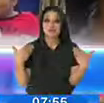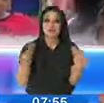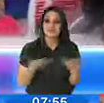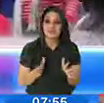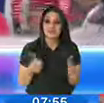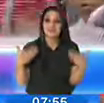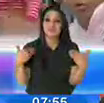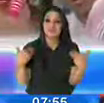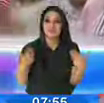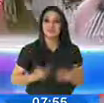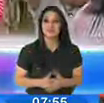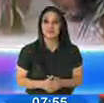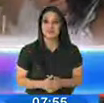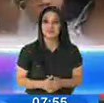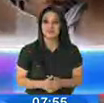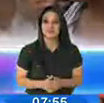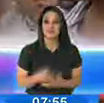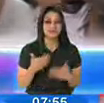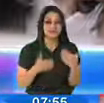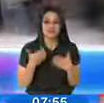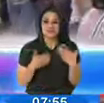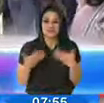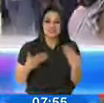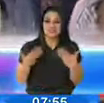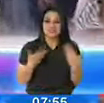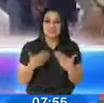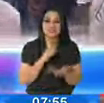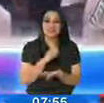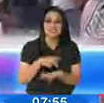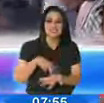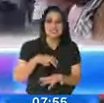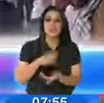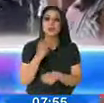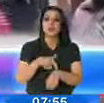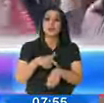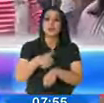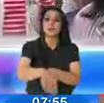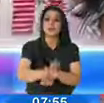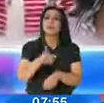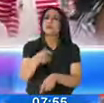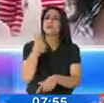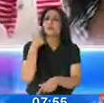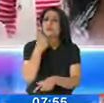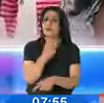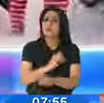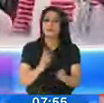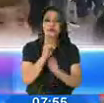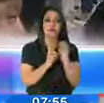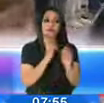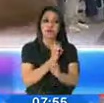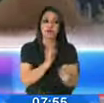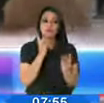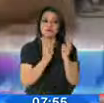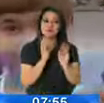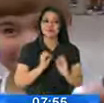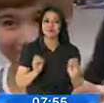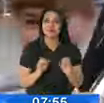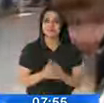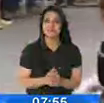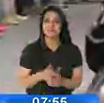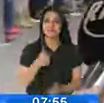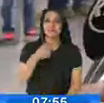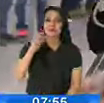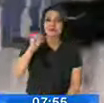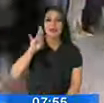muy feliz. Estoy muy regocijado de tener a mi madre junto. ¿Hace cuánto que estás? Hace 2 años. De Milano.